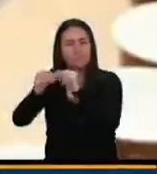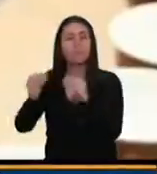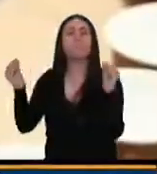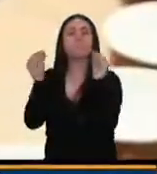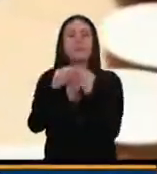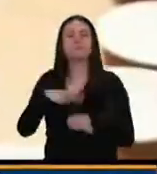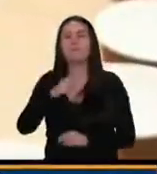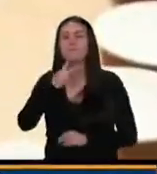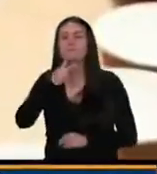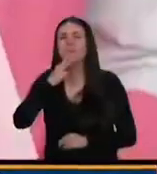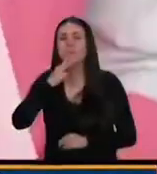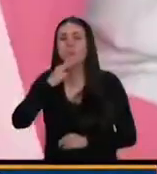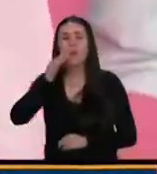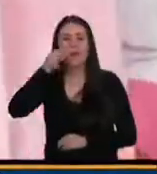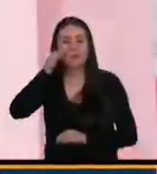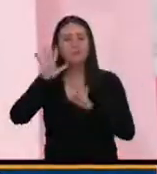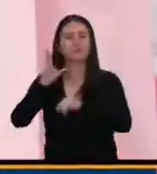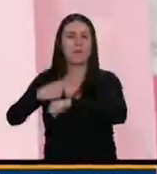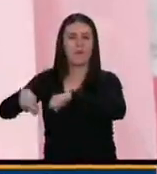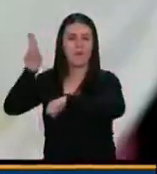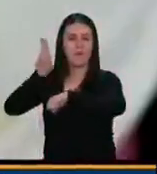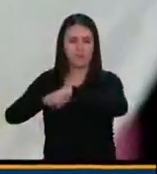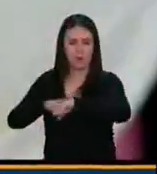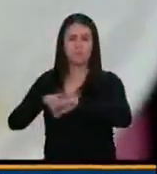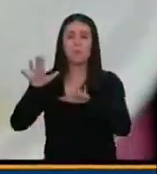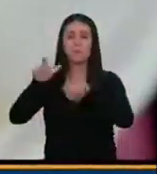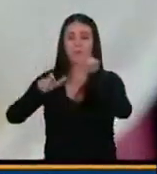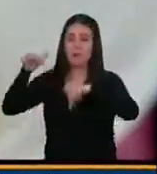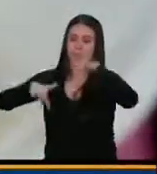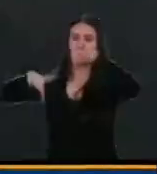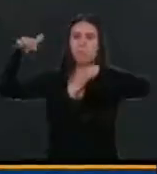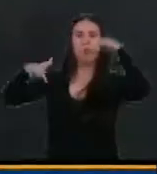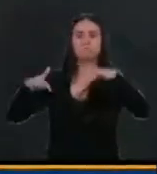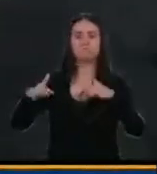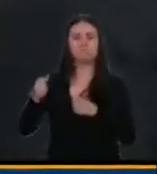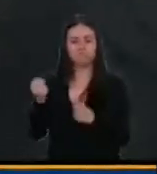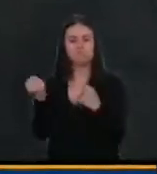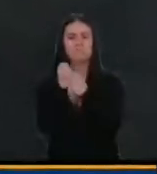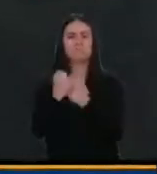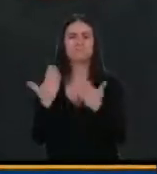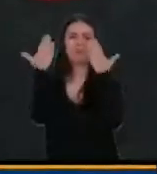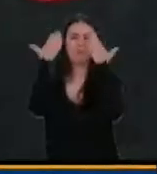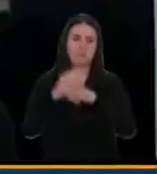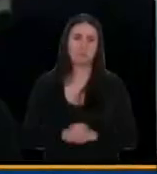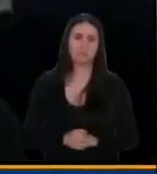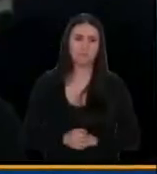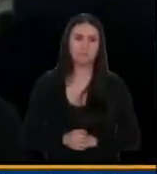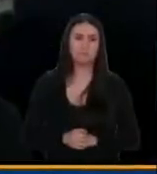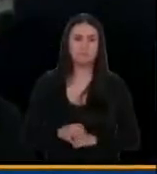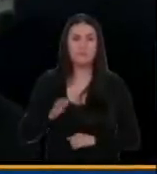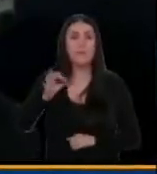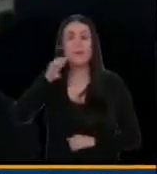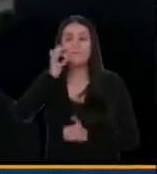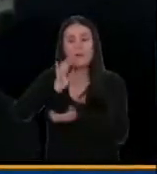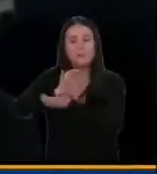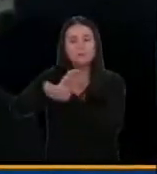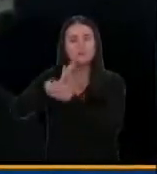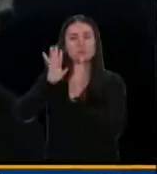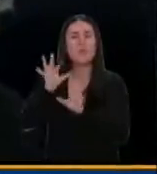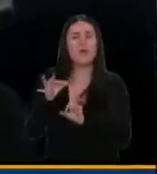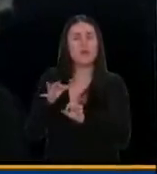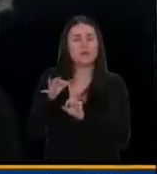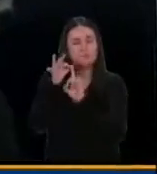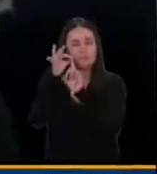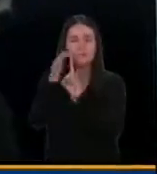vino de café natural la profesionalización ha ayudado a los cafeteros la importancia de los cafés especiales la importancia